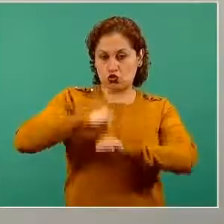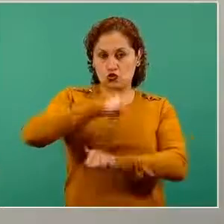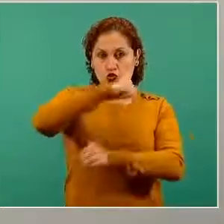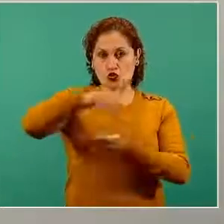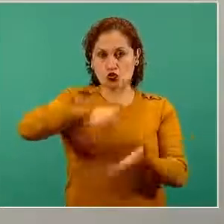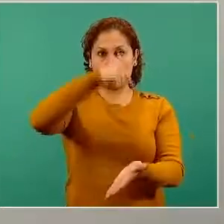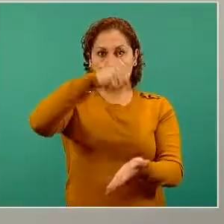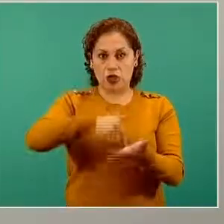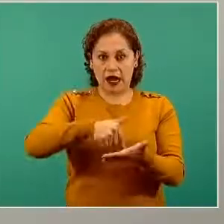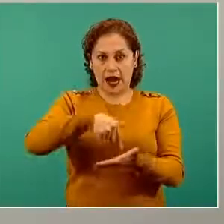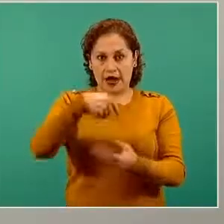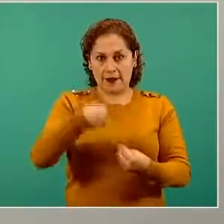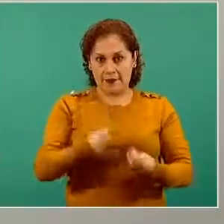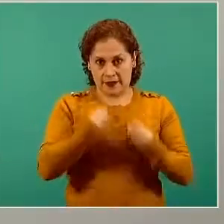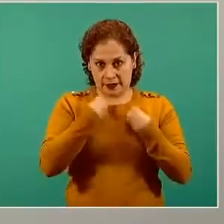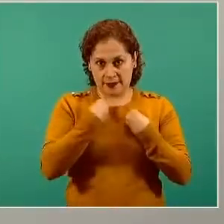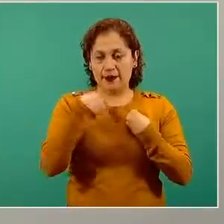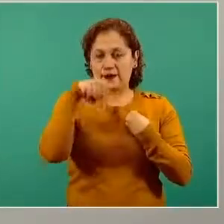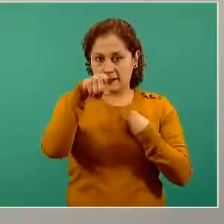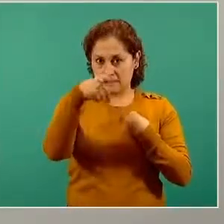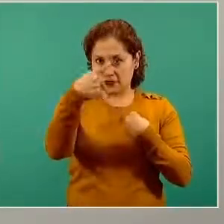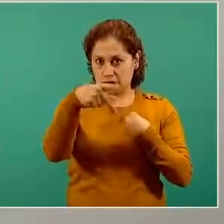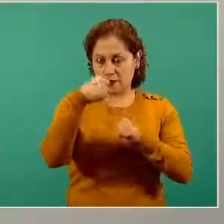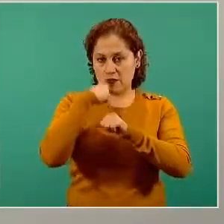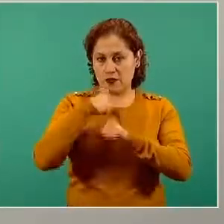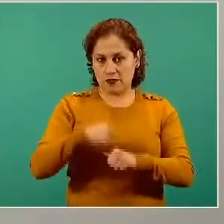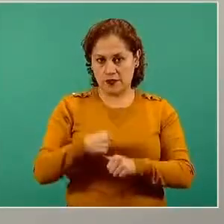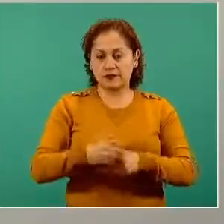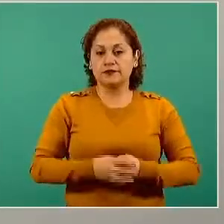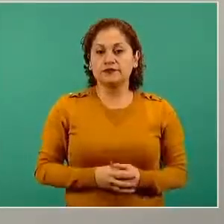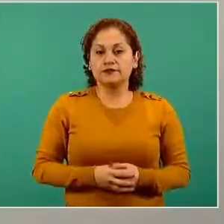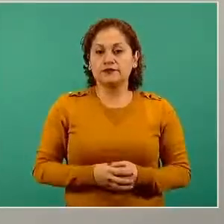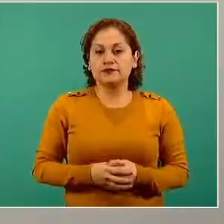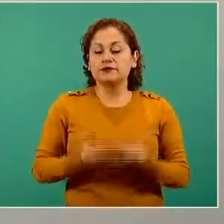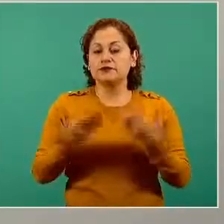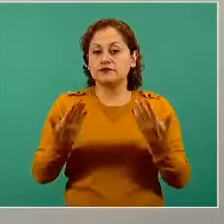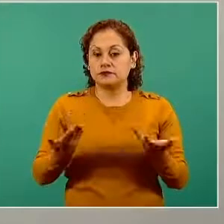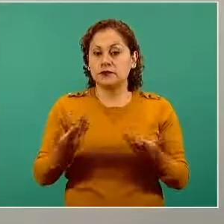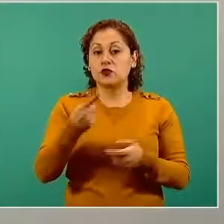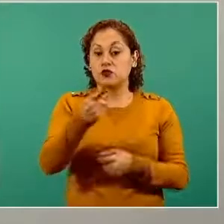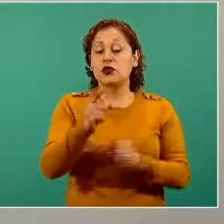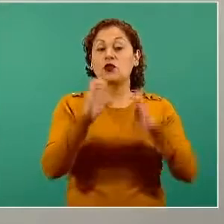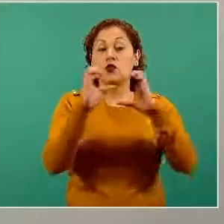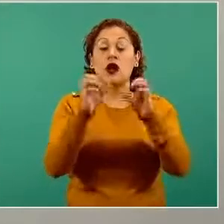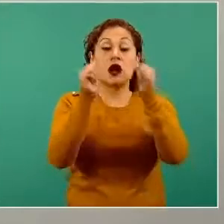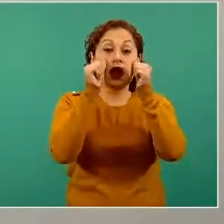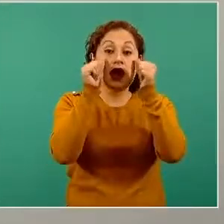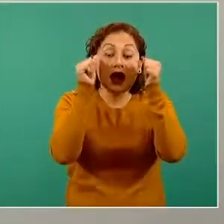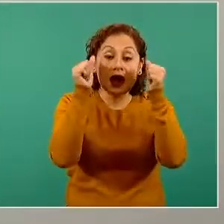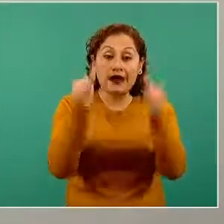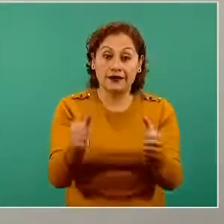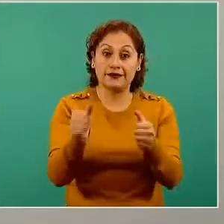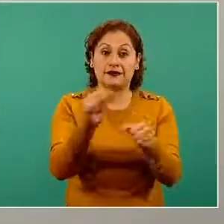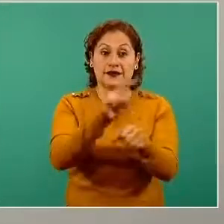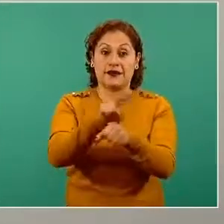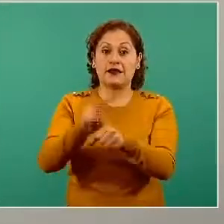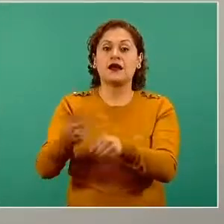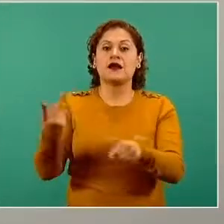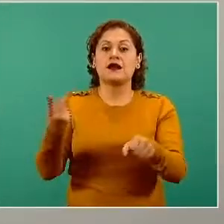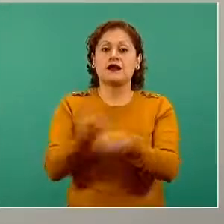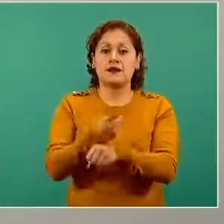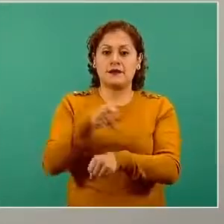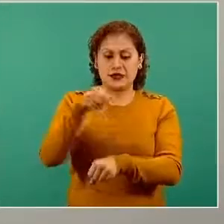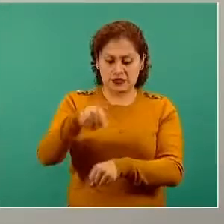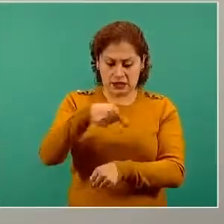la logística en cada uno de los puntos de vacunación de sus municipios, dado que son los que conocen